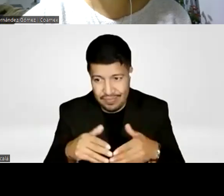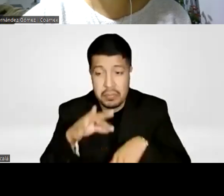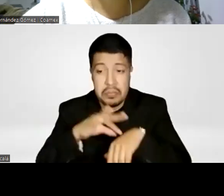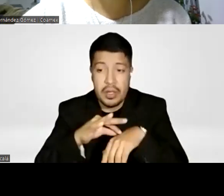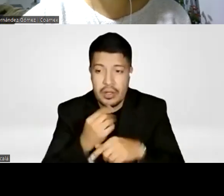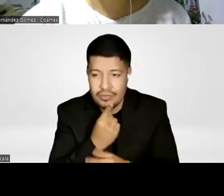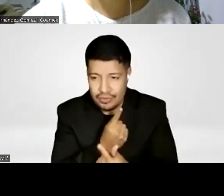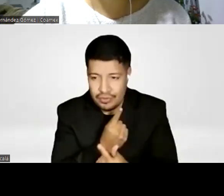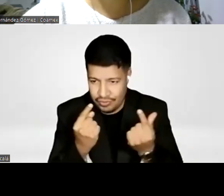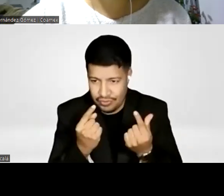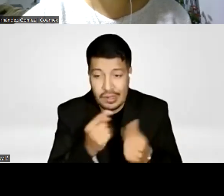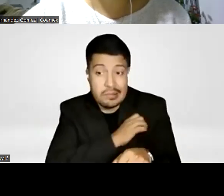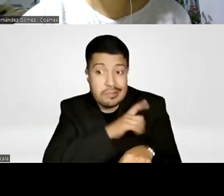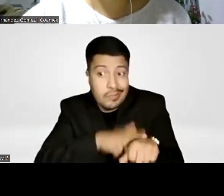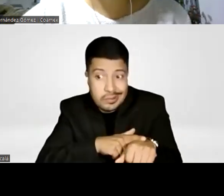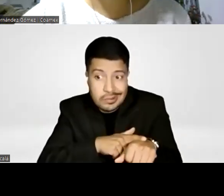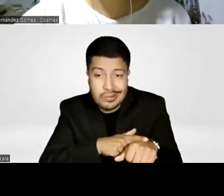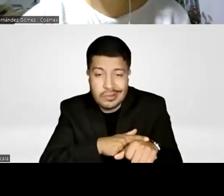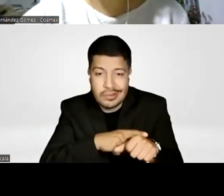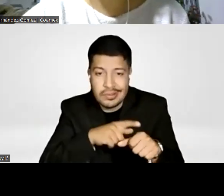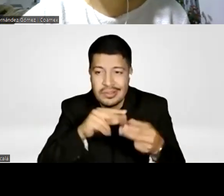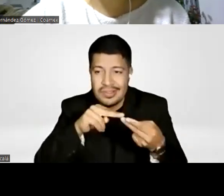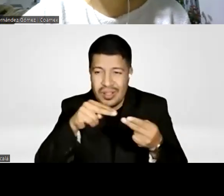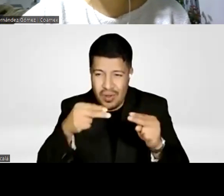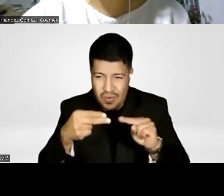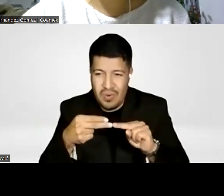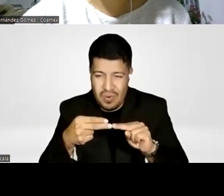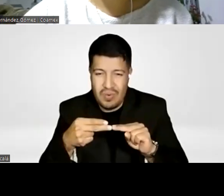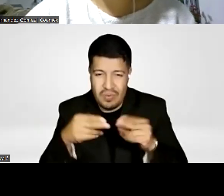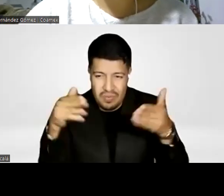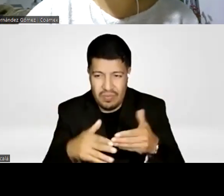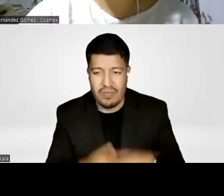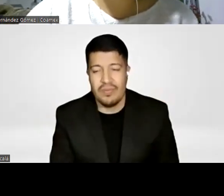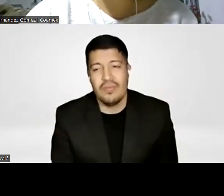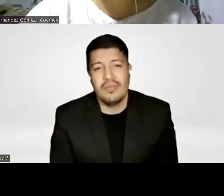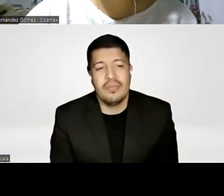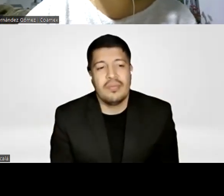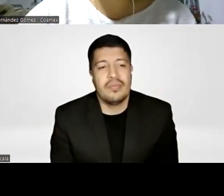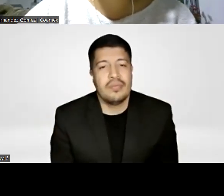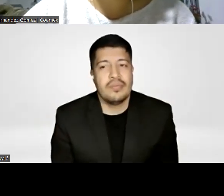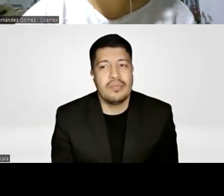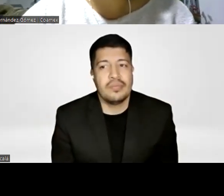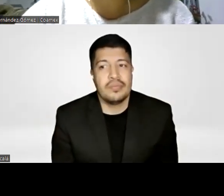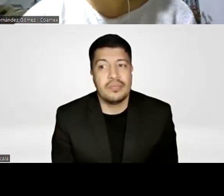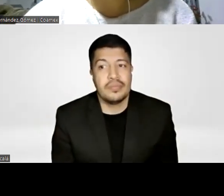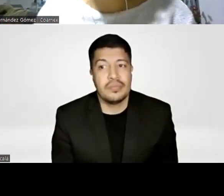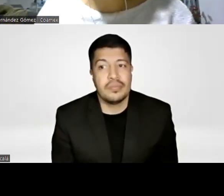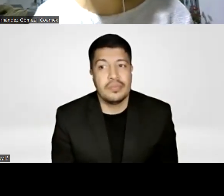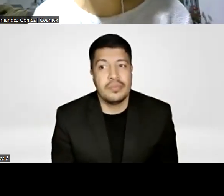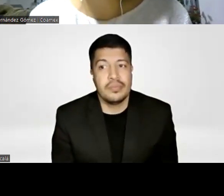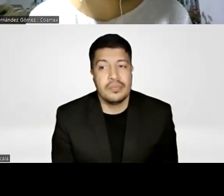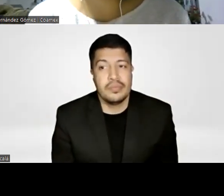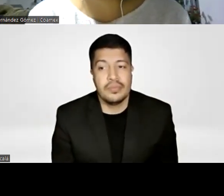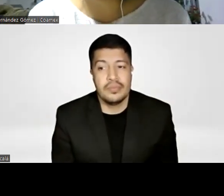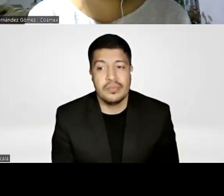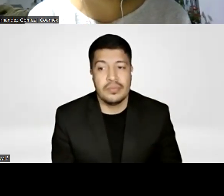pediatra especialista en neurología. De acuerdo, muchísimas gracias. Aquí Aida nos